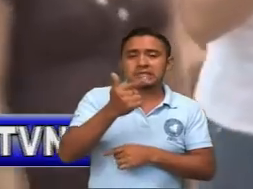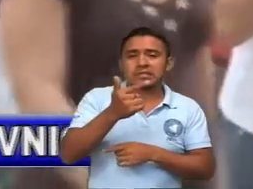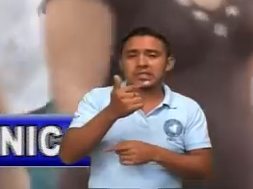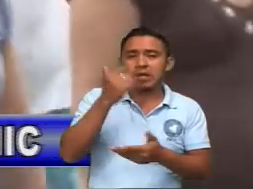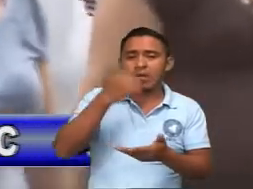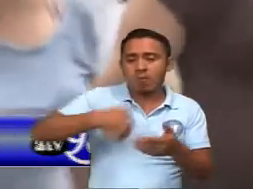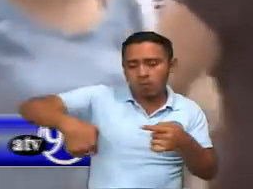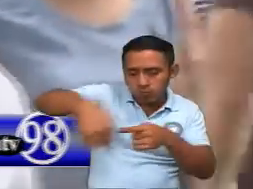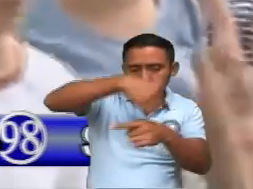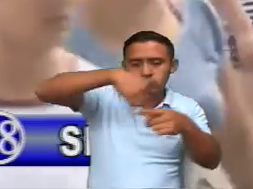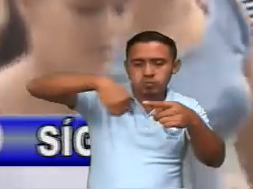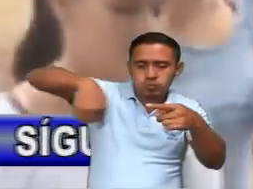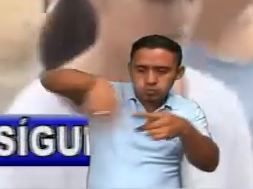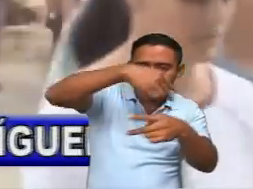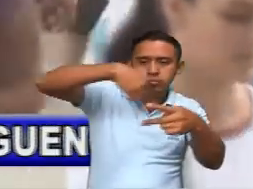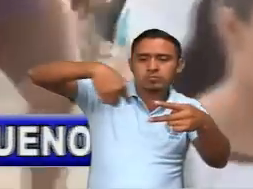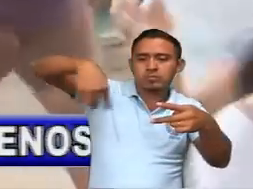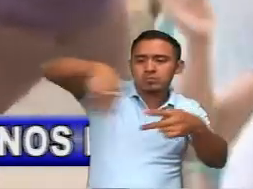victoria.